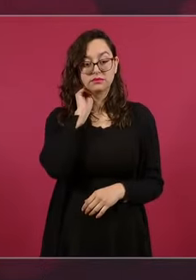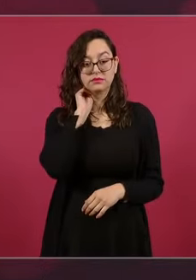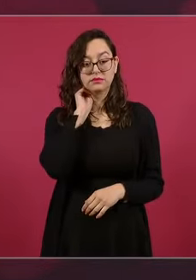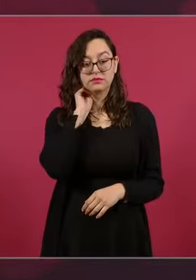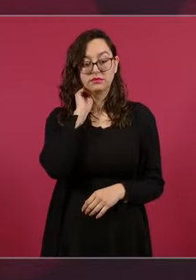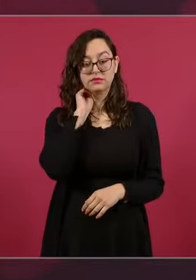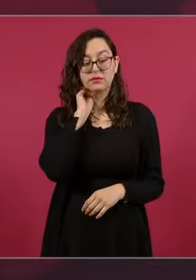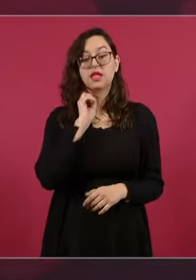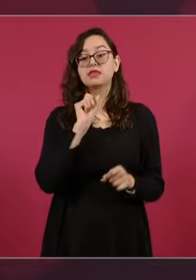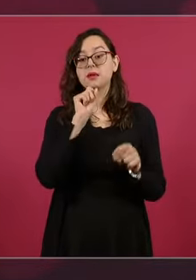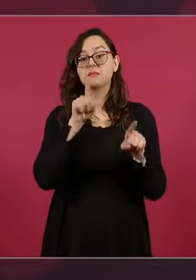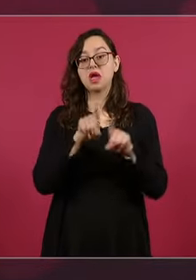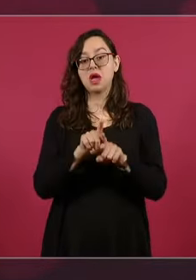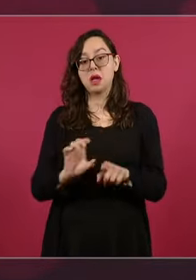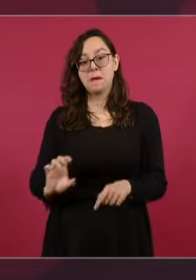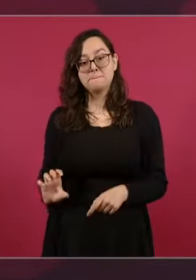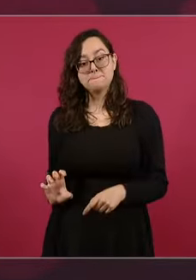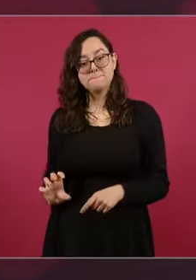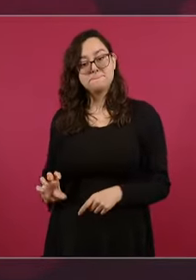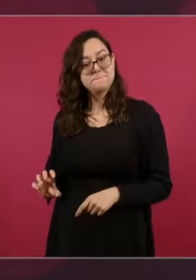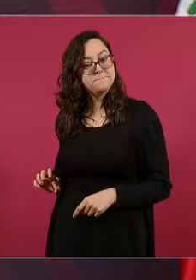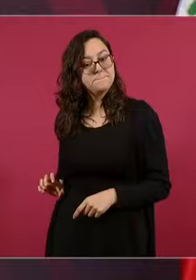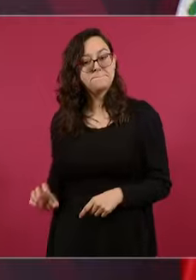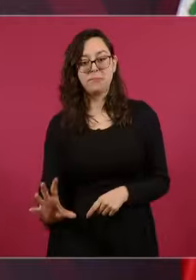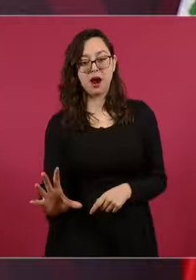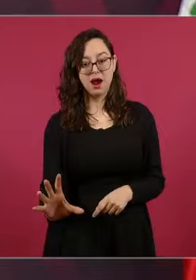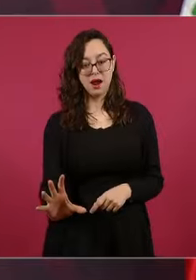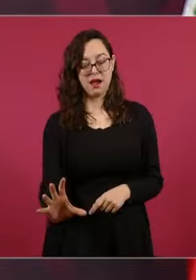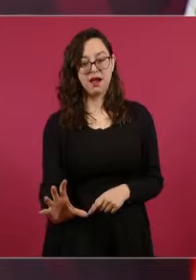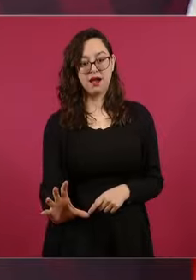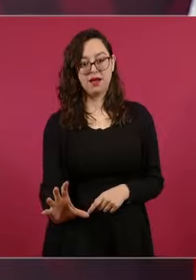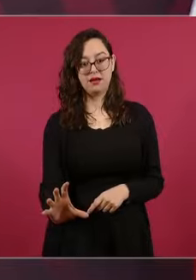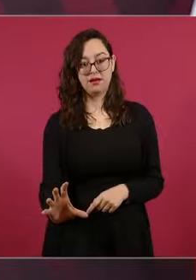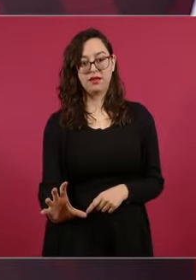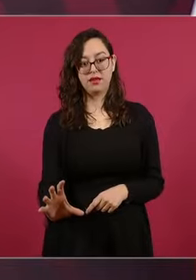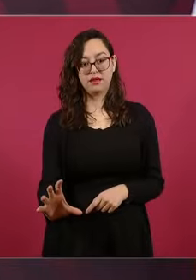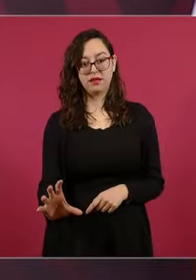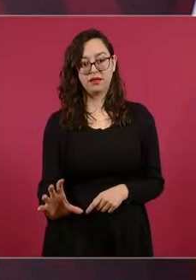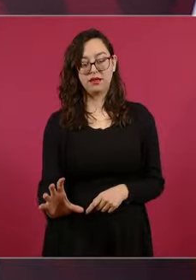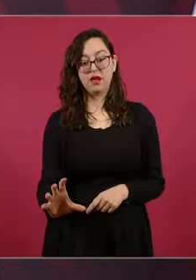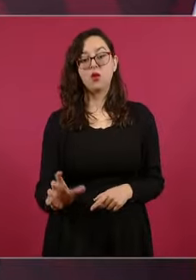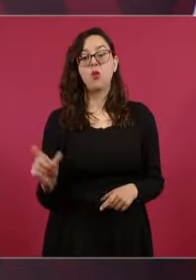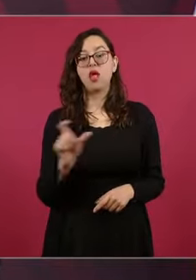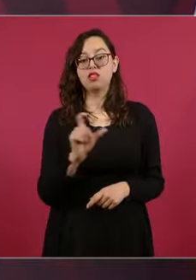a baja altura, cuando se tira, cuando uno tiene brazo, va así.